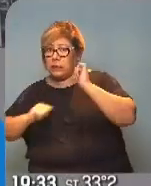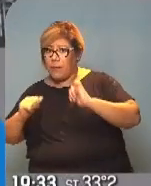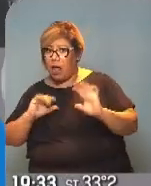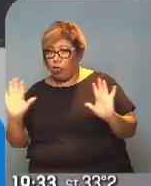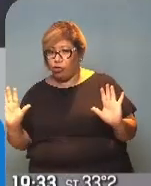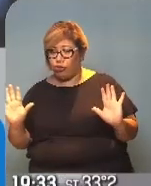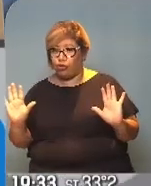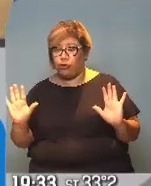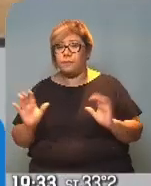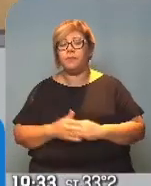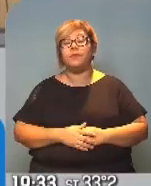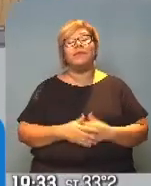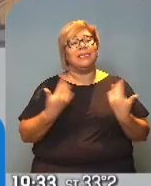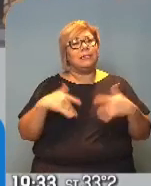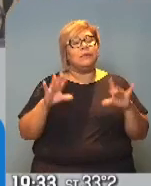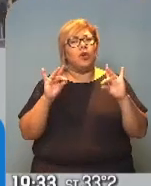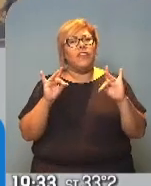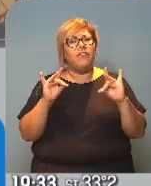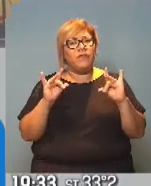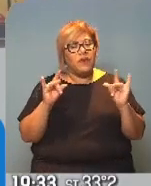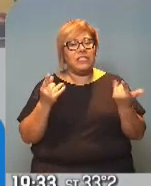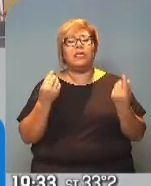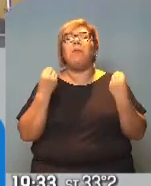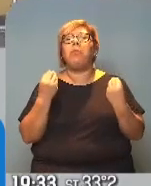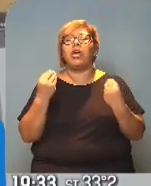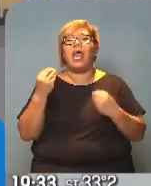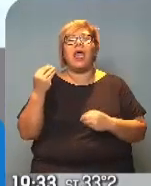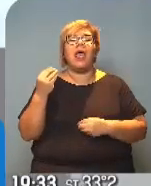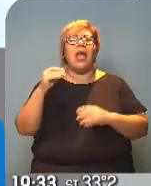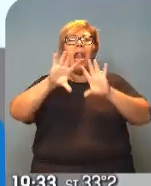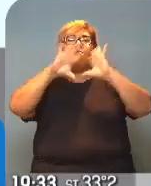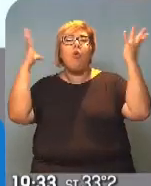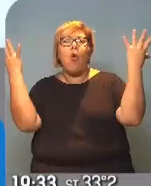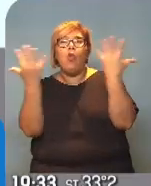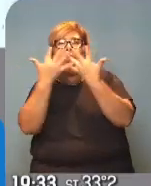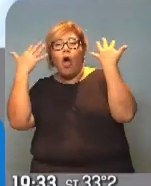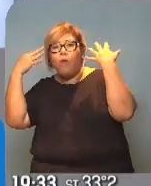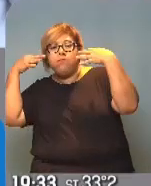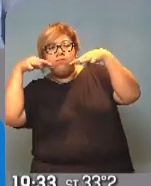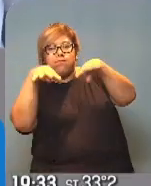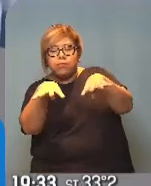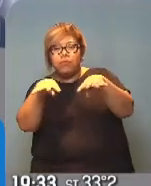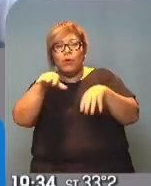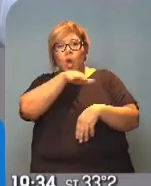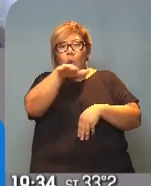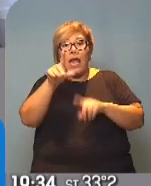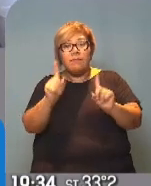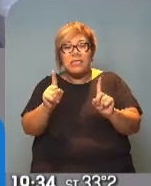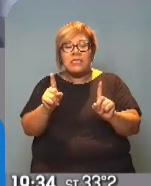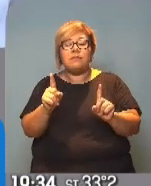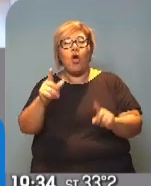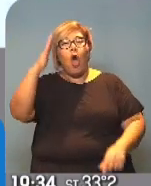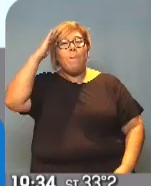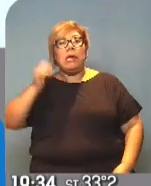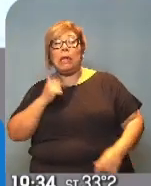no lo van a hacer. Va a ser difícil que con todas las cámaras del mundo viéndolo y presidentes de varios países se atrevan a disparar. También sabemos